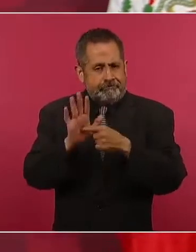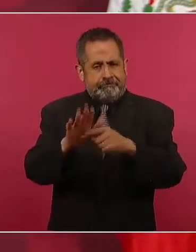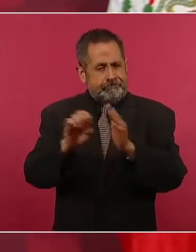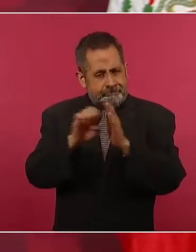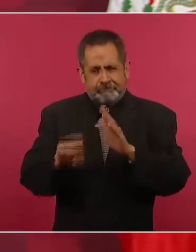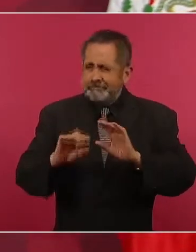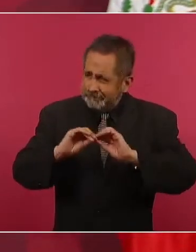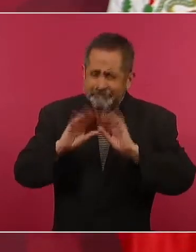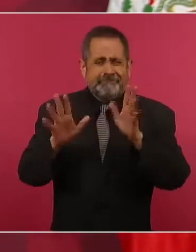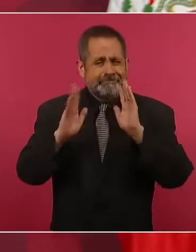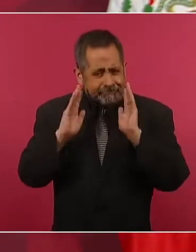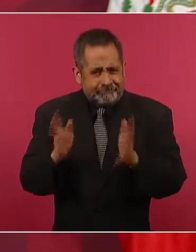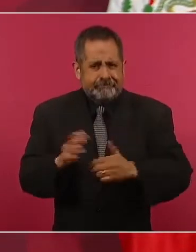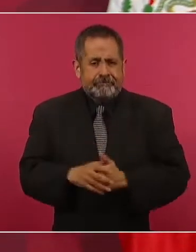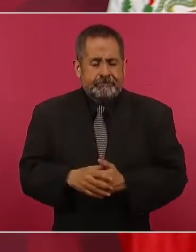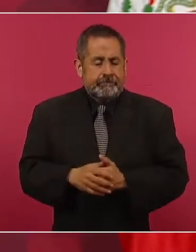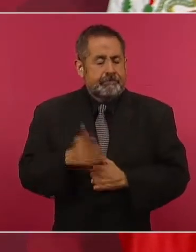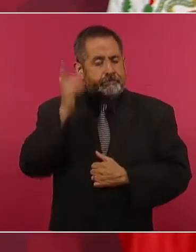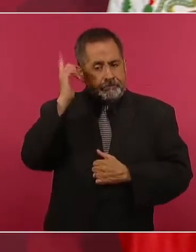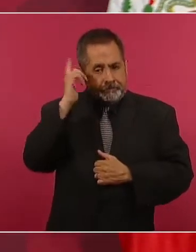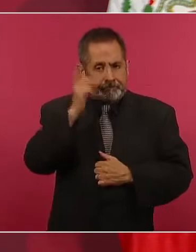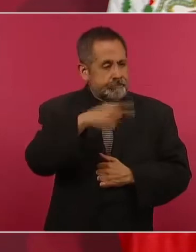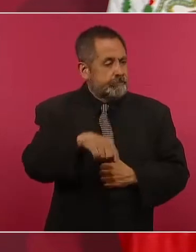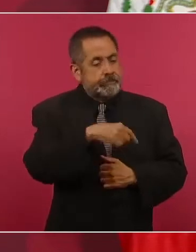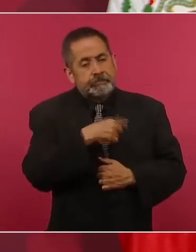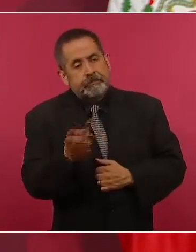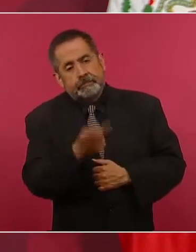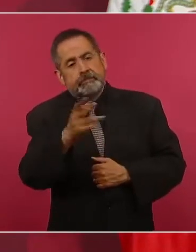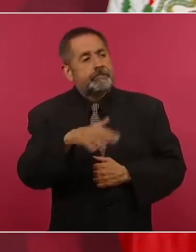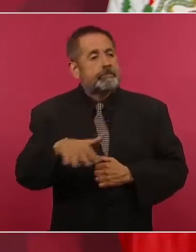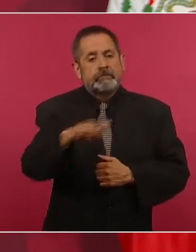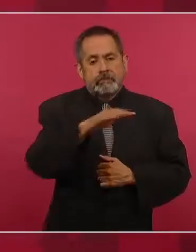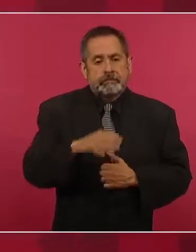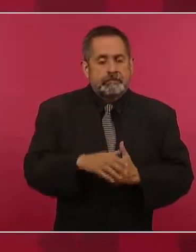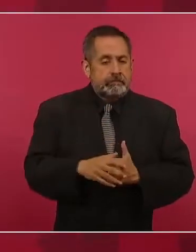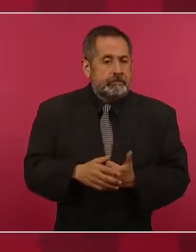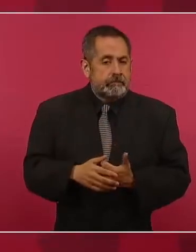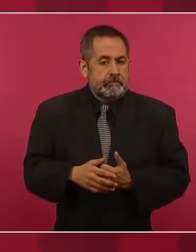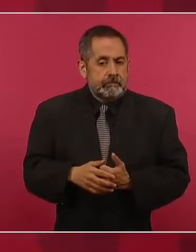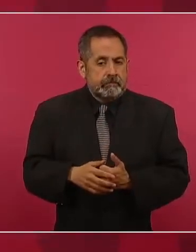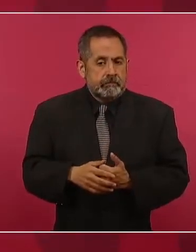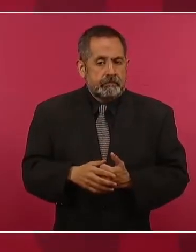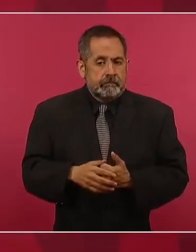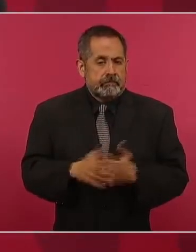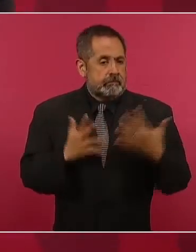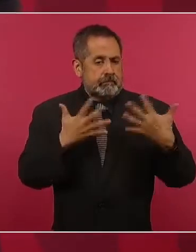ilustrativo, y ojalá y le pregunten a los de el